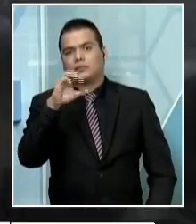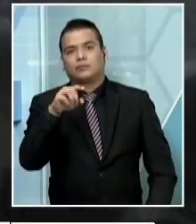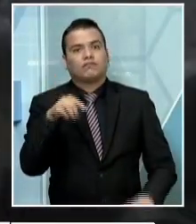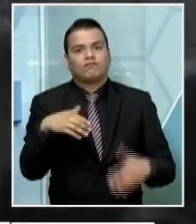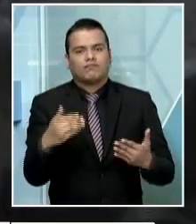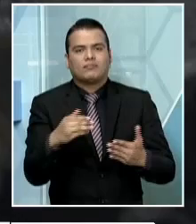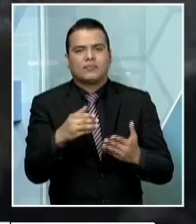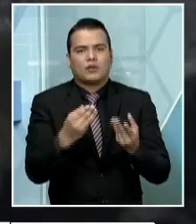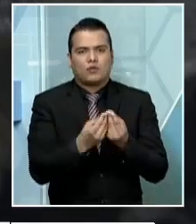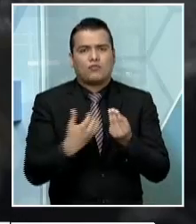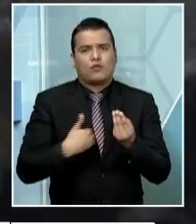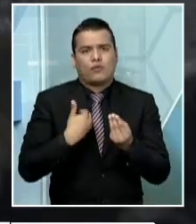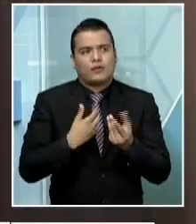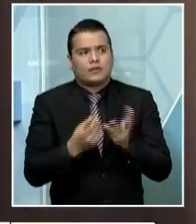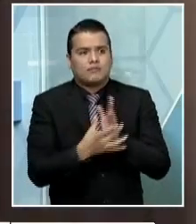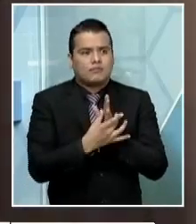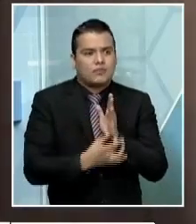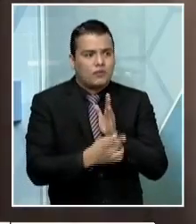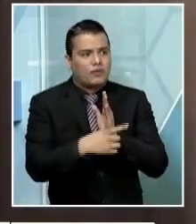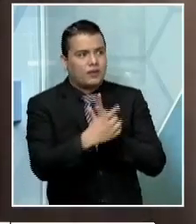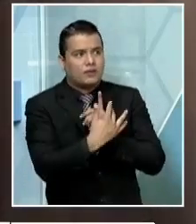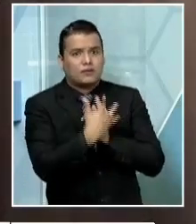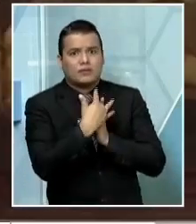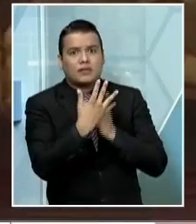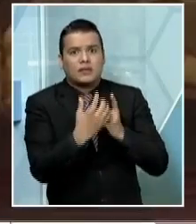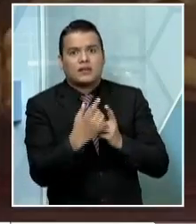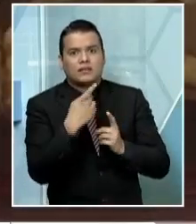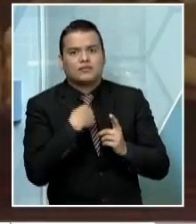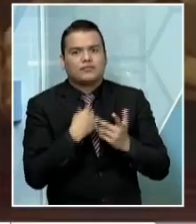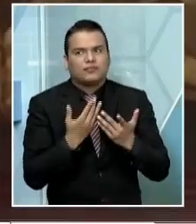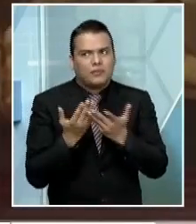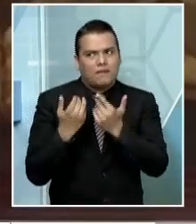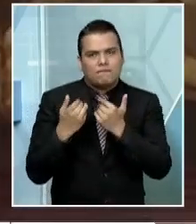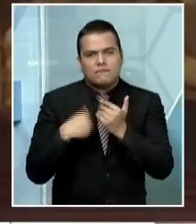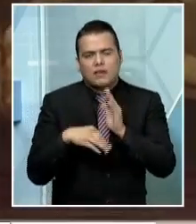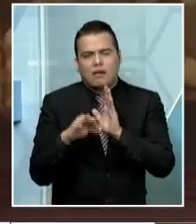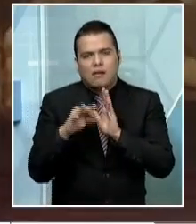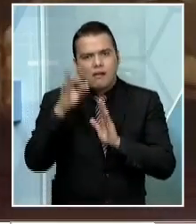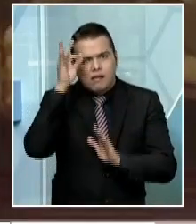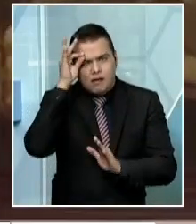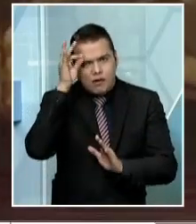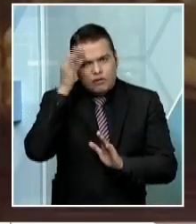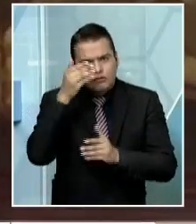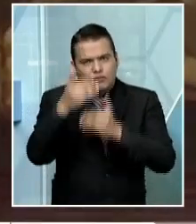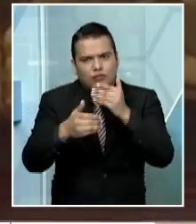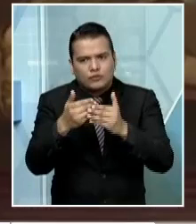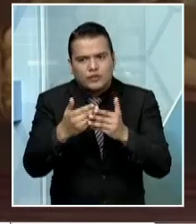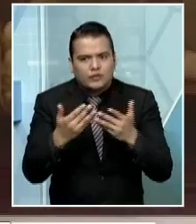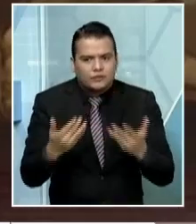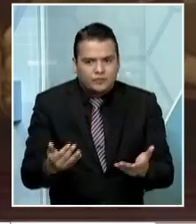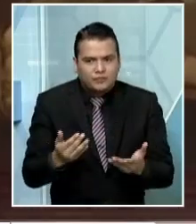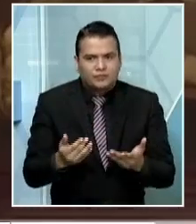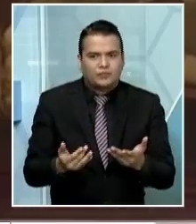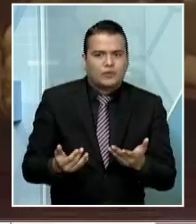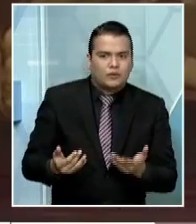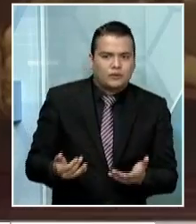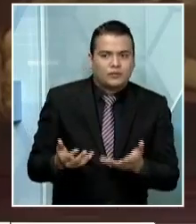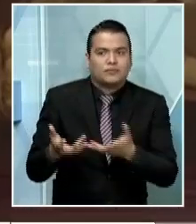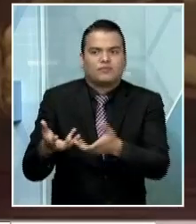terminan involucrados en el mundo de la droga. Sobre todo el hecho de la pesca de algo que no